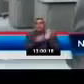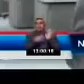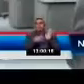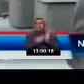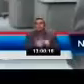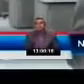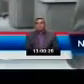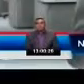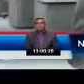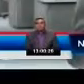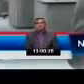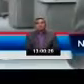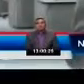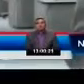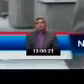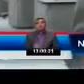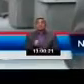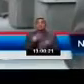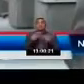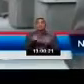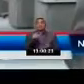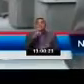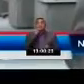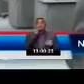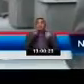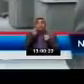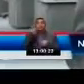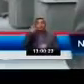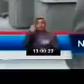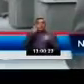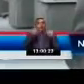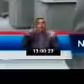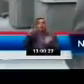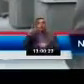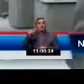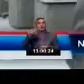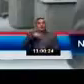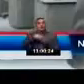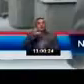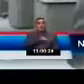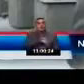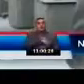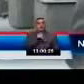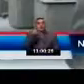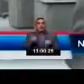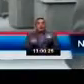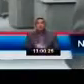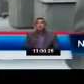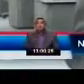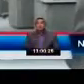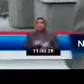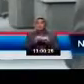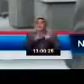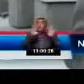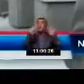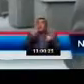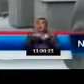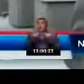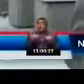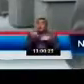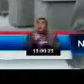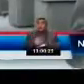reglamentos, nuevas disposiciones que terán también ser reguladas por los gobiernos autónomos descentralizados en algunos casos. Lo que se ha aclarado hasta el momento y lo que